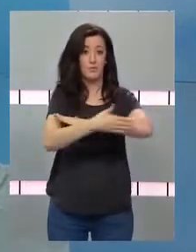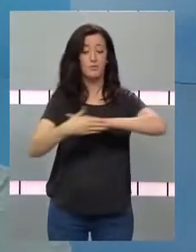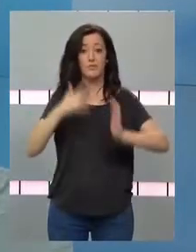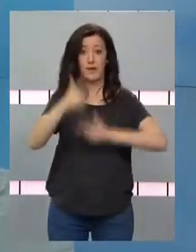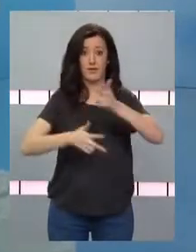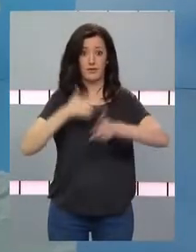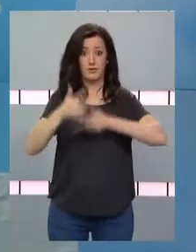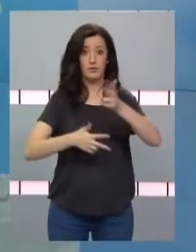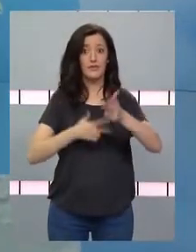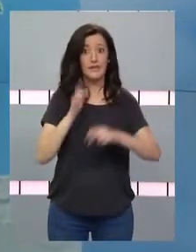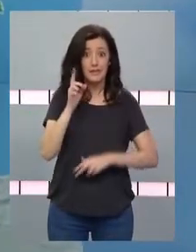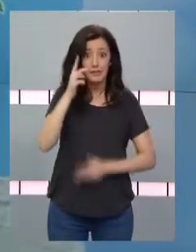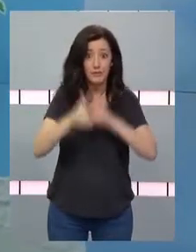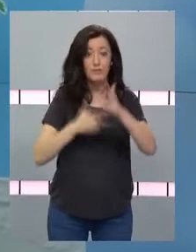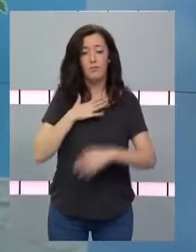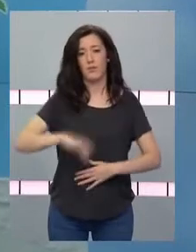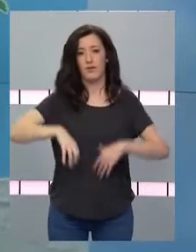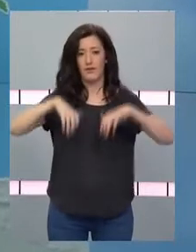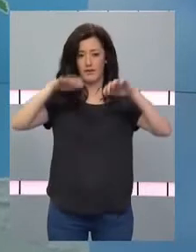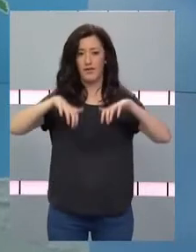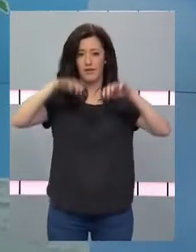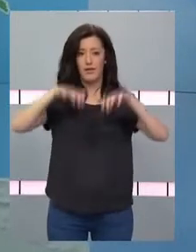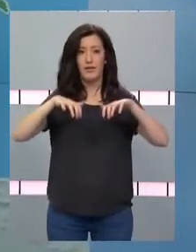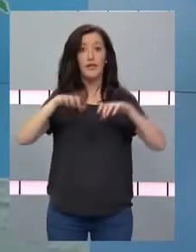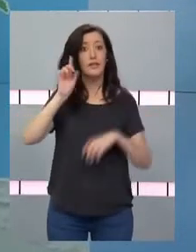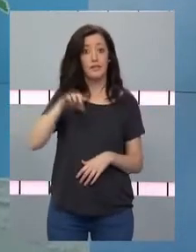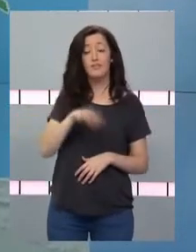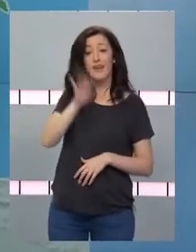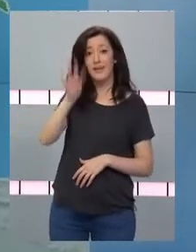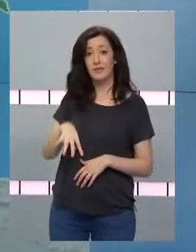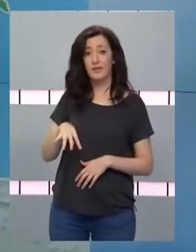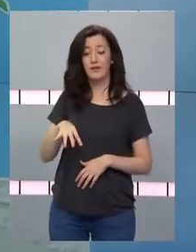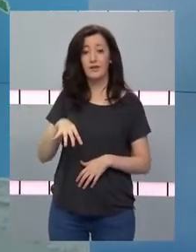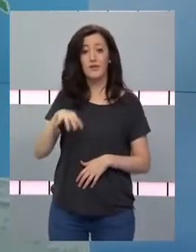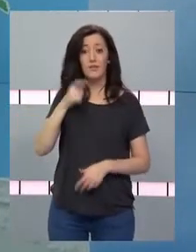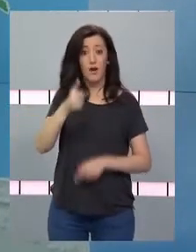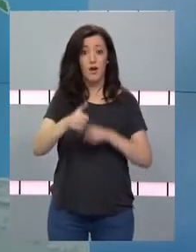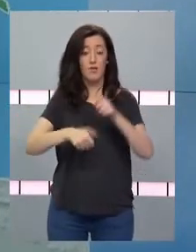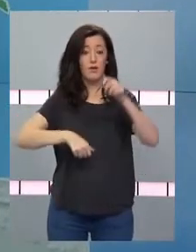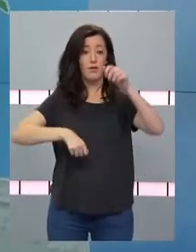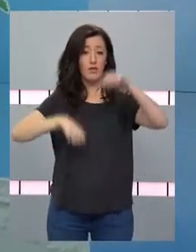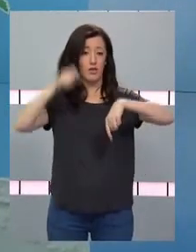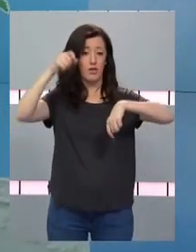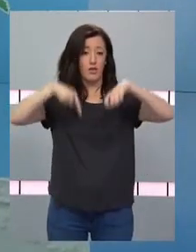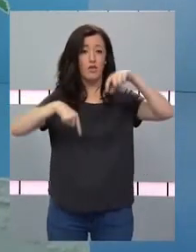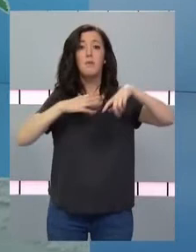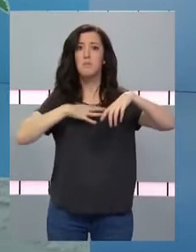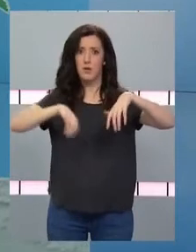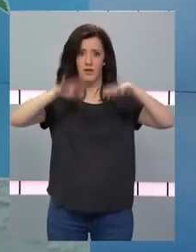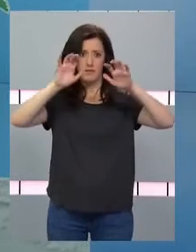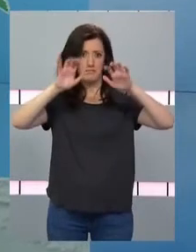concretamente hay riesgo de ciertas precipitaciones, al igual que en zonas de Cataluña, donde los chubascos cada vez son más ocasionales, pero podrían descargar